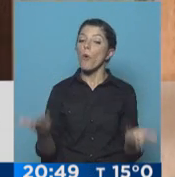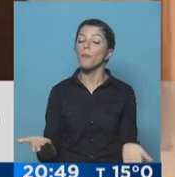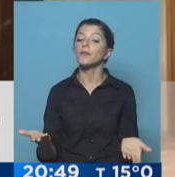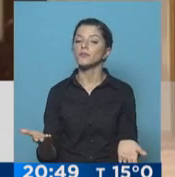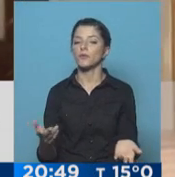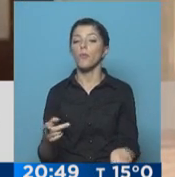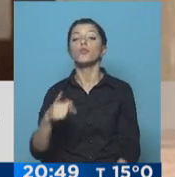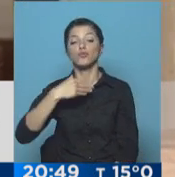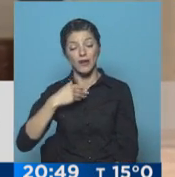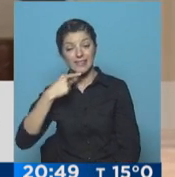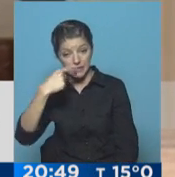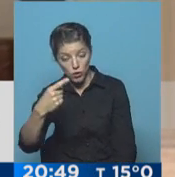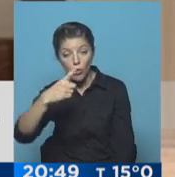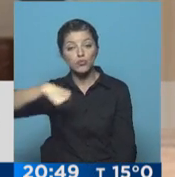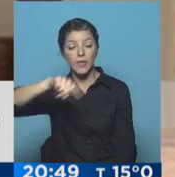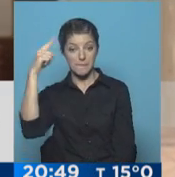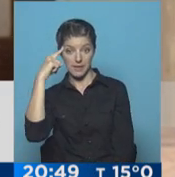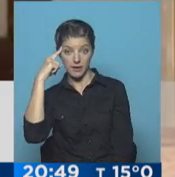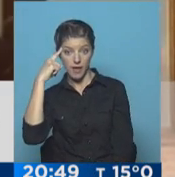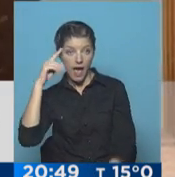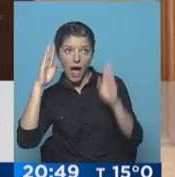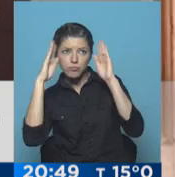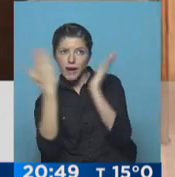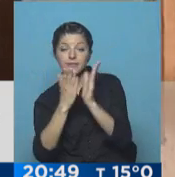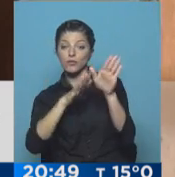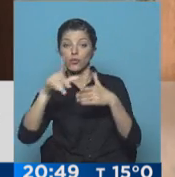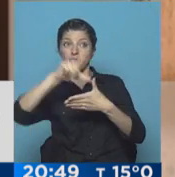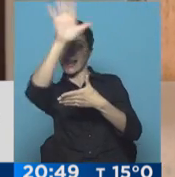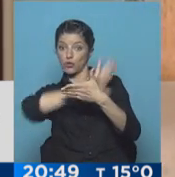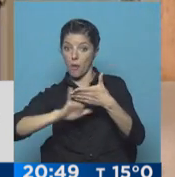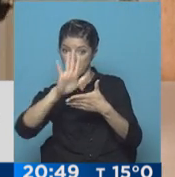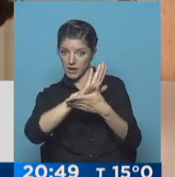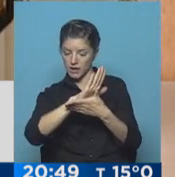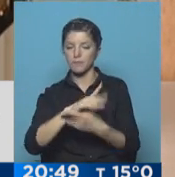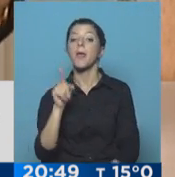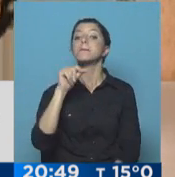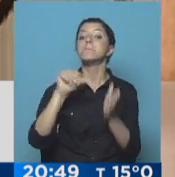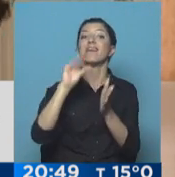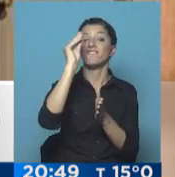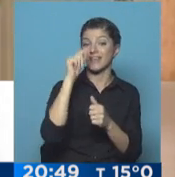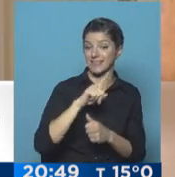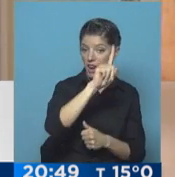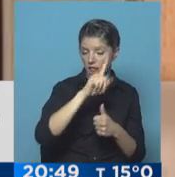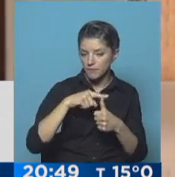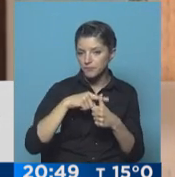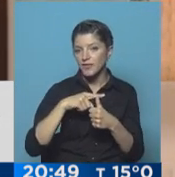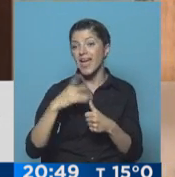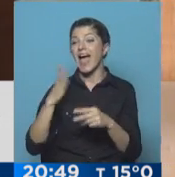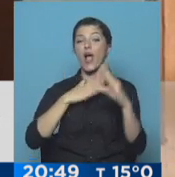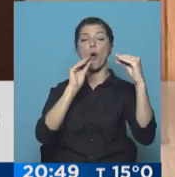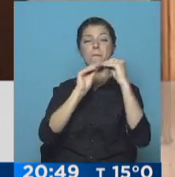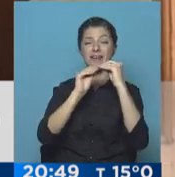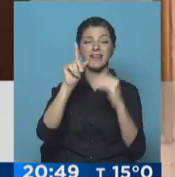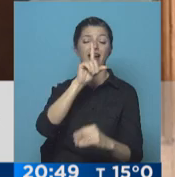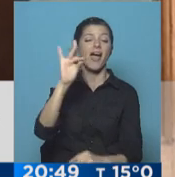lo que está pasando también en el continente, miremos lo que está pasando en Brasil, lo que le están haciendo a la compañera Dilma